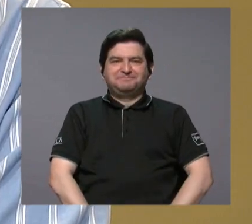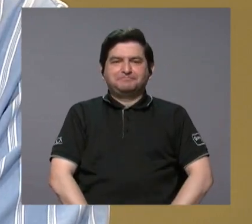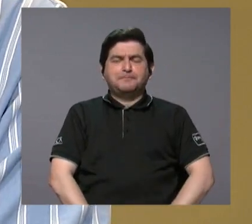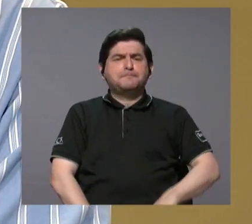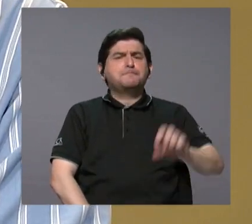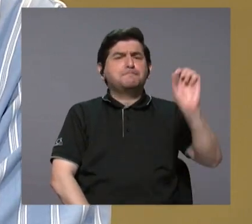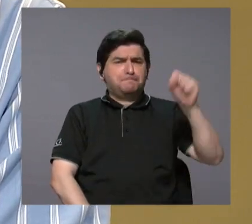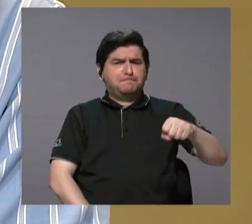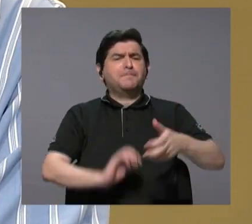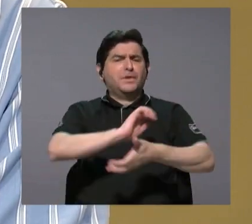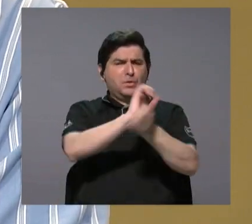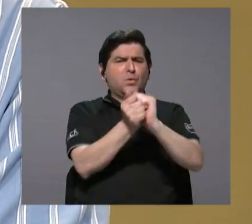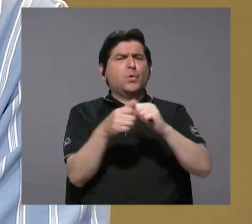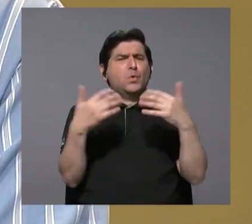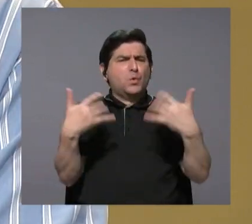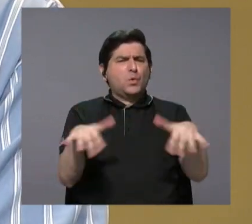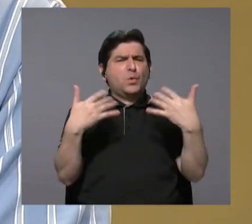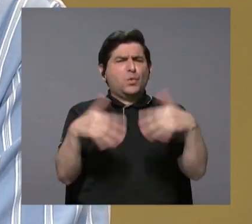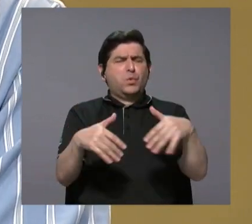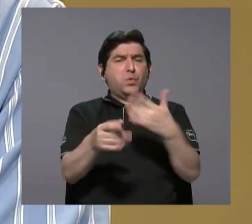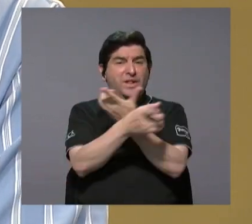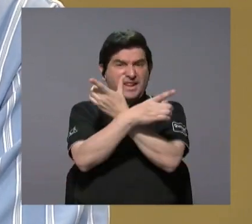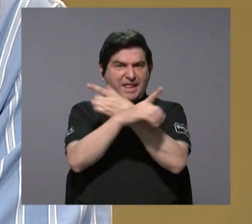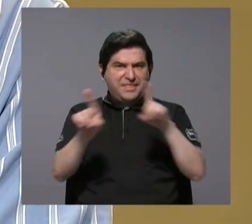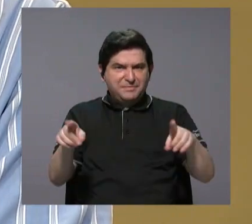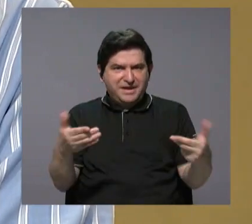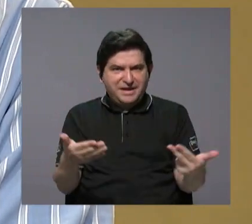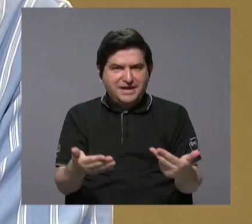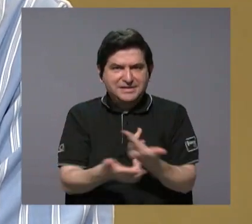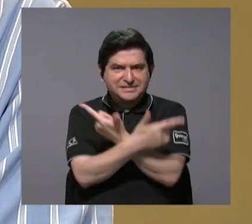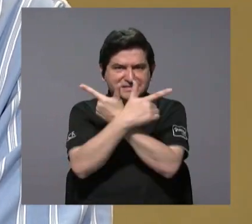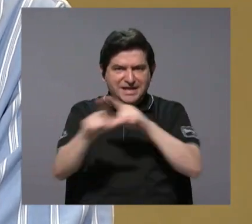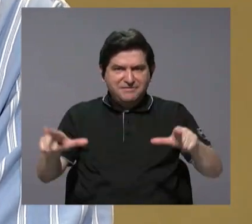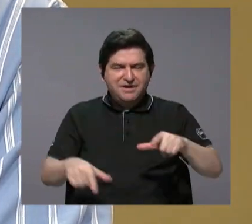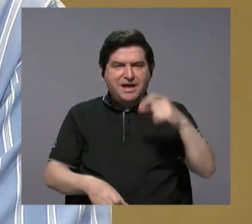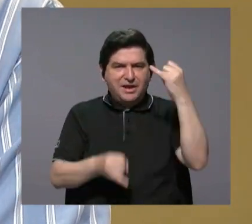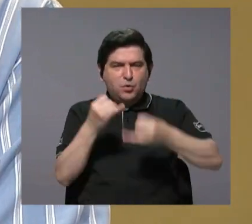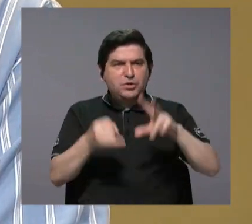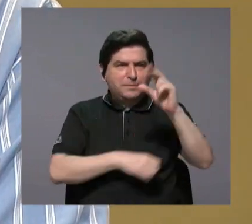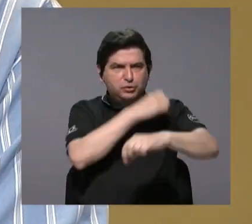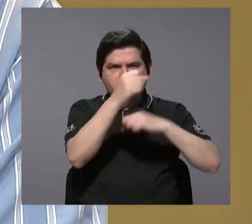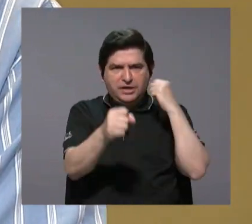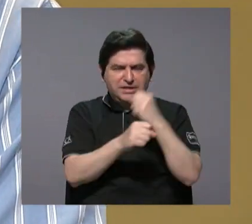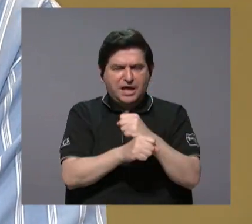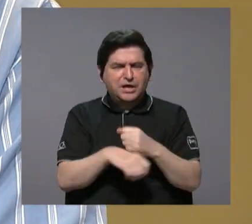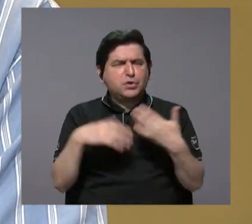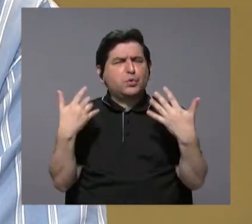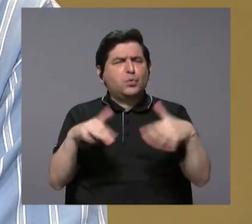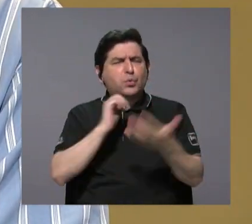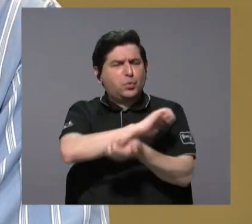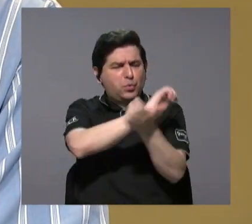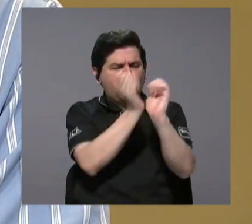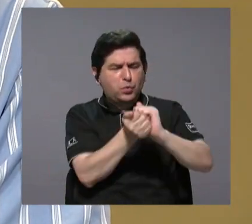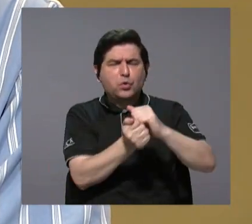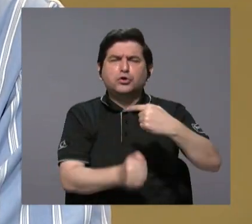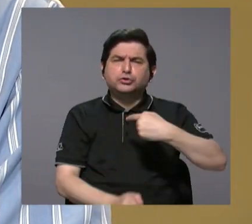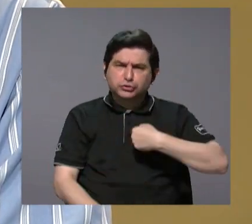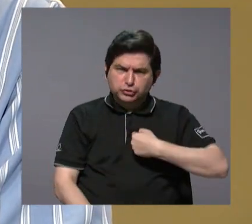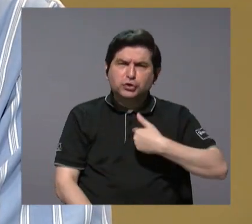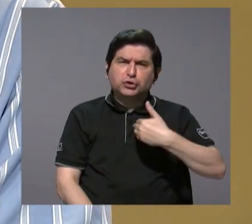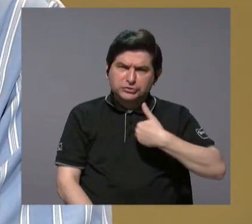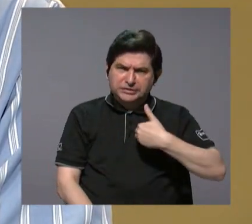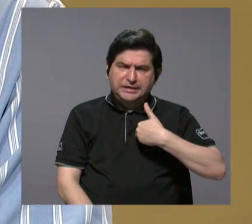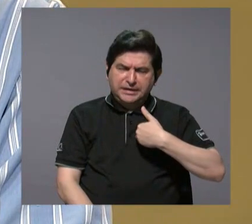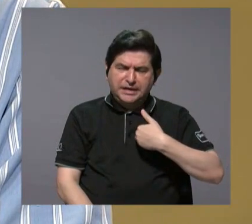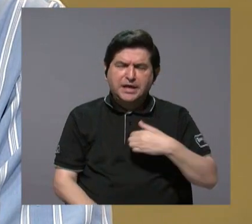Sí, ha cambiado mucho. Las democracias liberales en los últimos 30 años han cambiado un montón. Yo he tenido